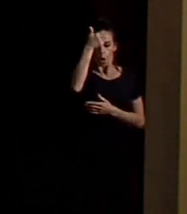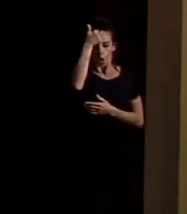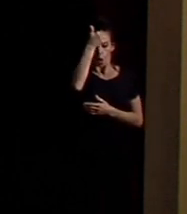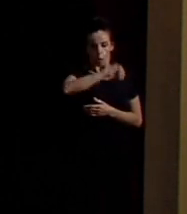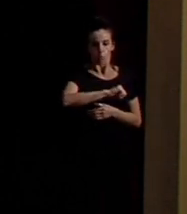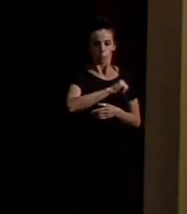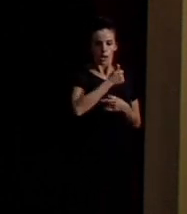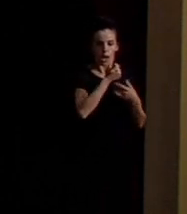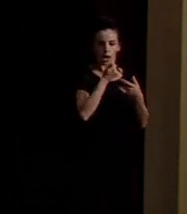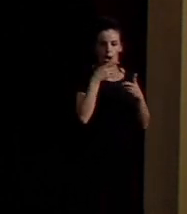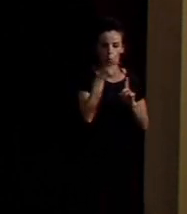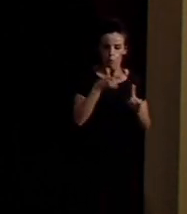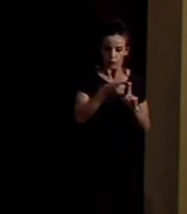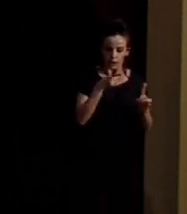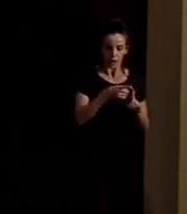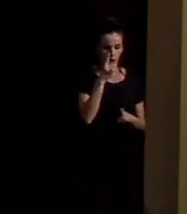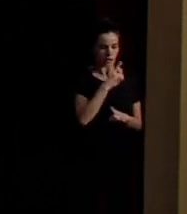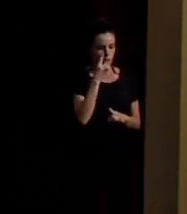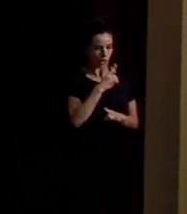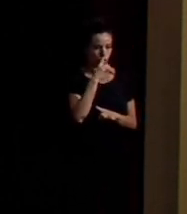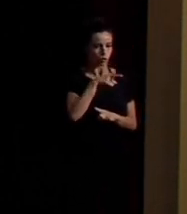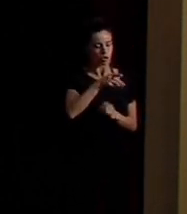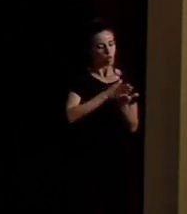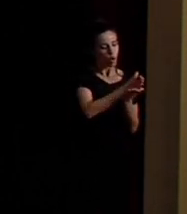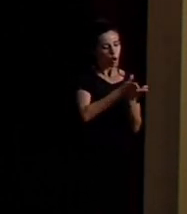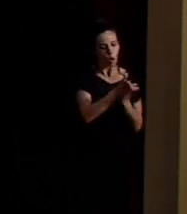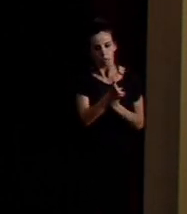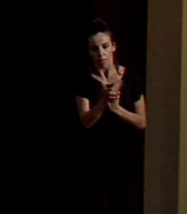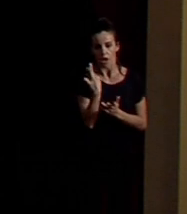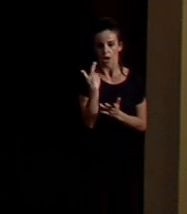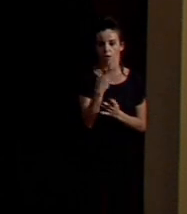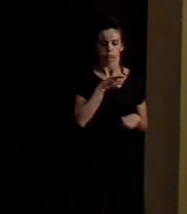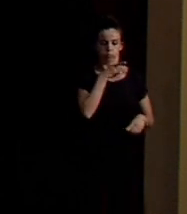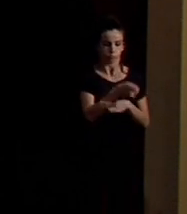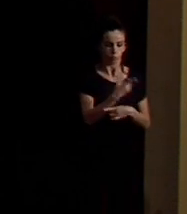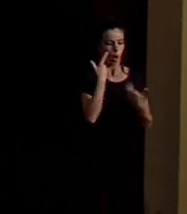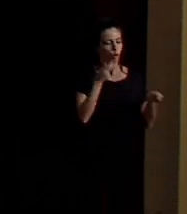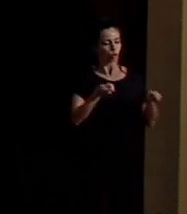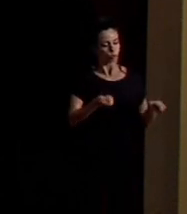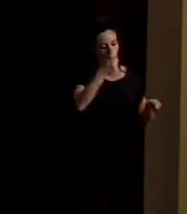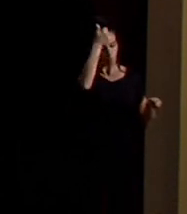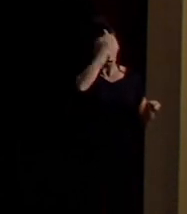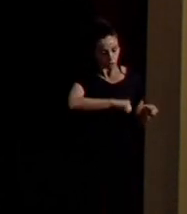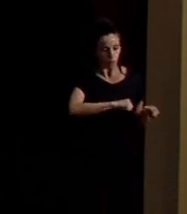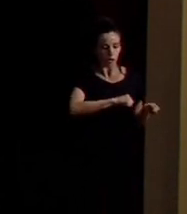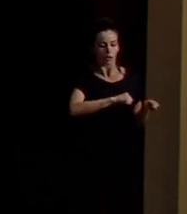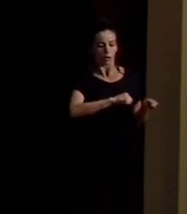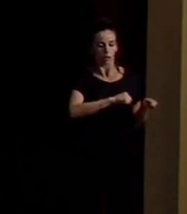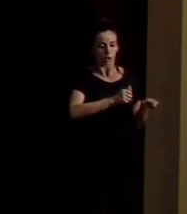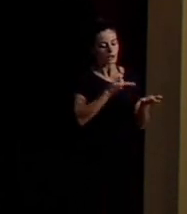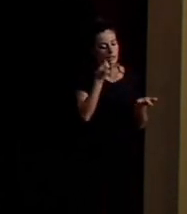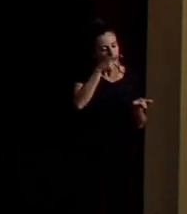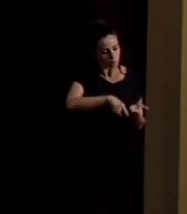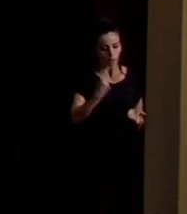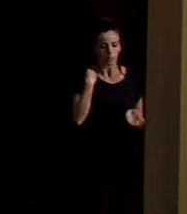pornocopuladores consumidores, sobre ese doble eje, ¿no?, del dominio y el control masculino y, en paralelo, la